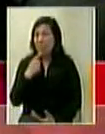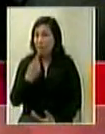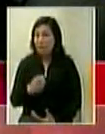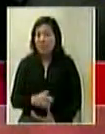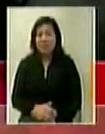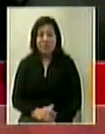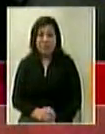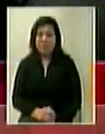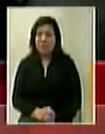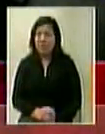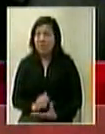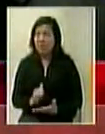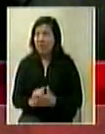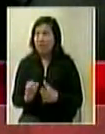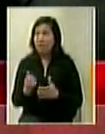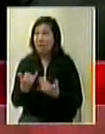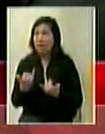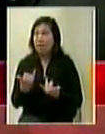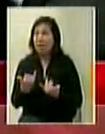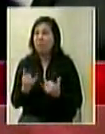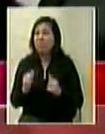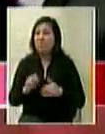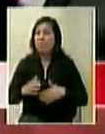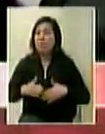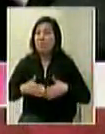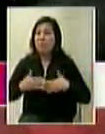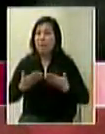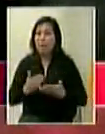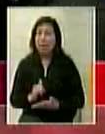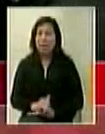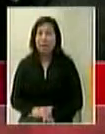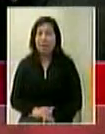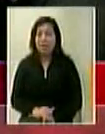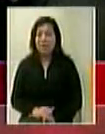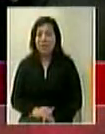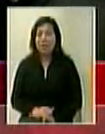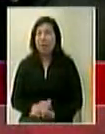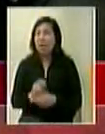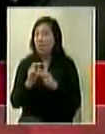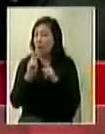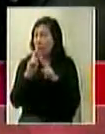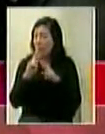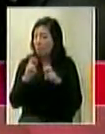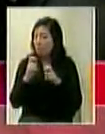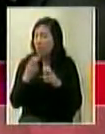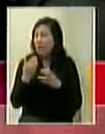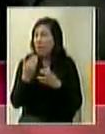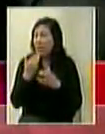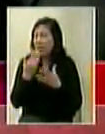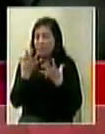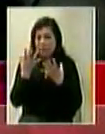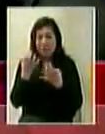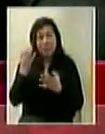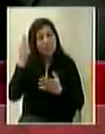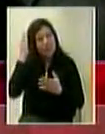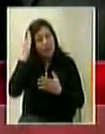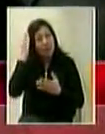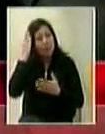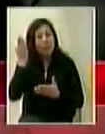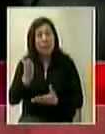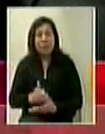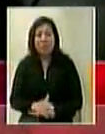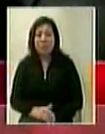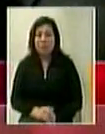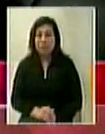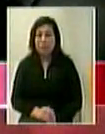¿no? Y tuve que hacerlo, y entonces existe la posibilidad, existe, están averiguando, quieren saber. ¿Por qué? Los terroristas